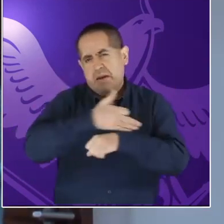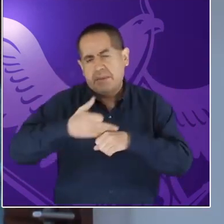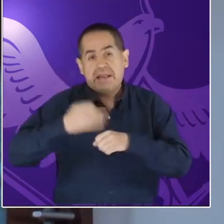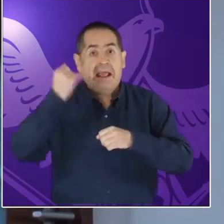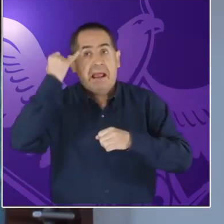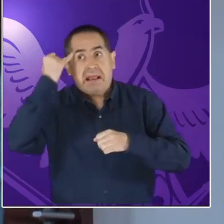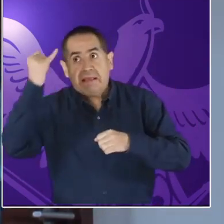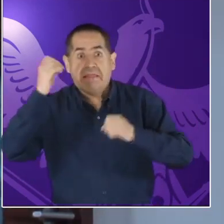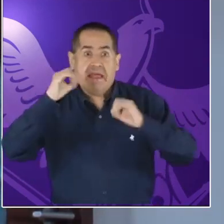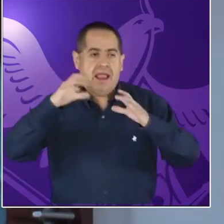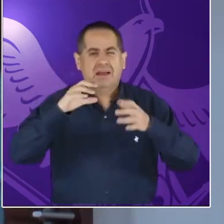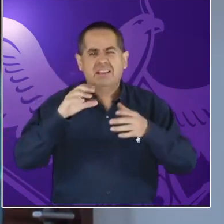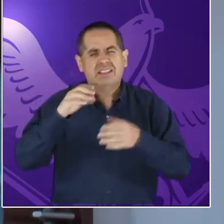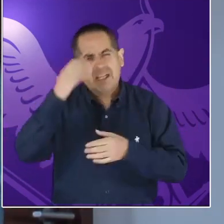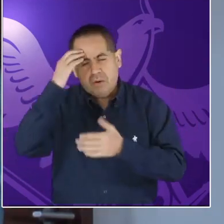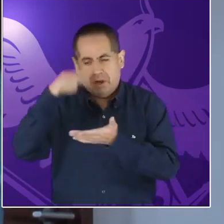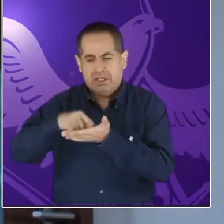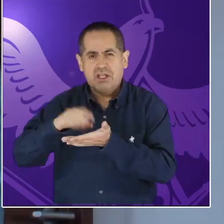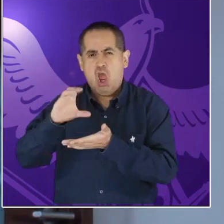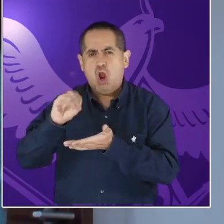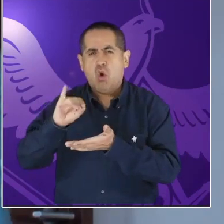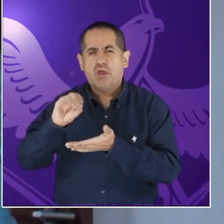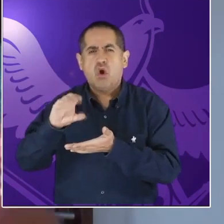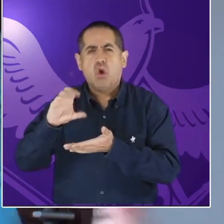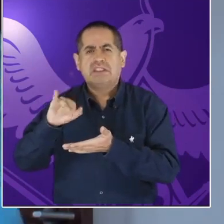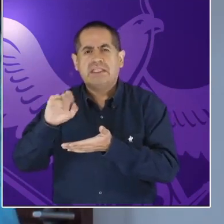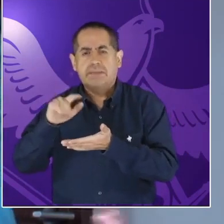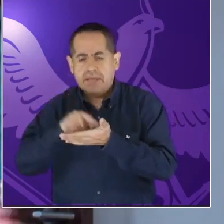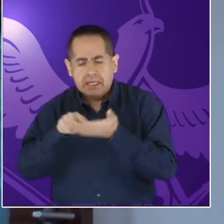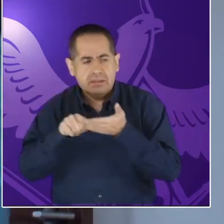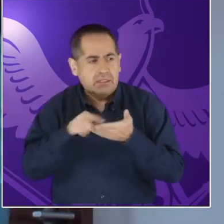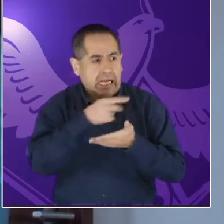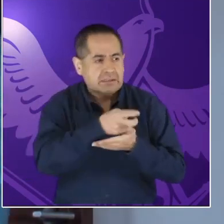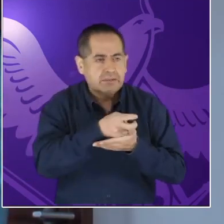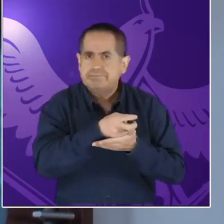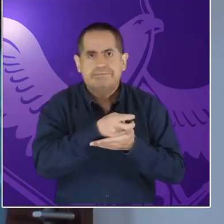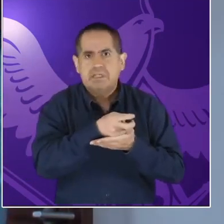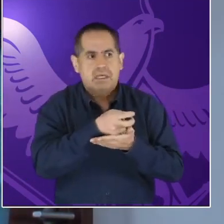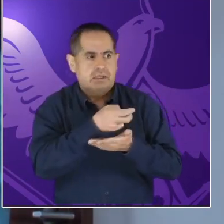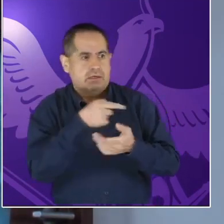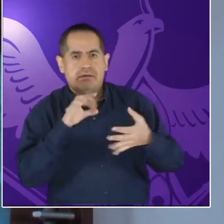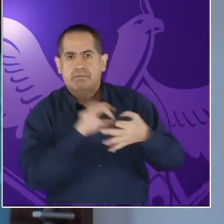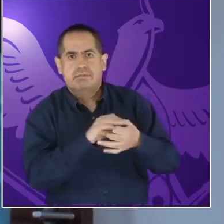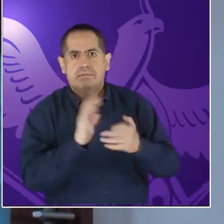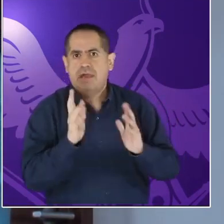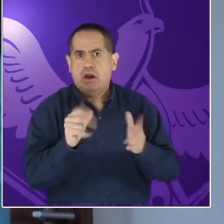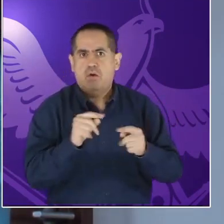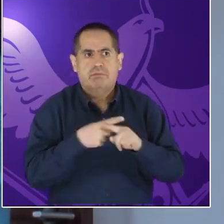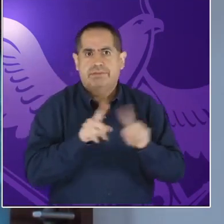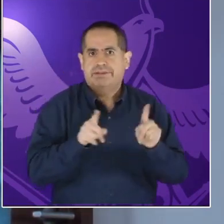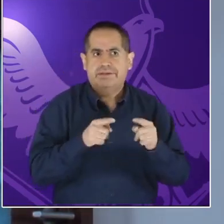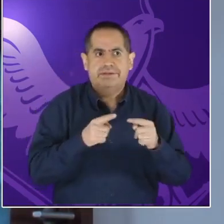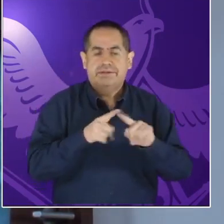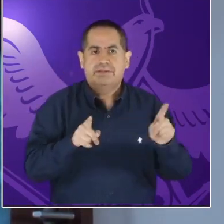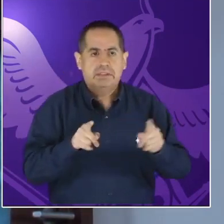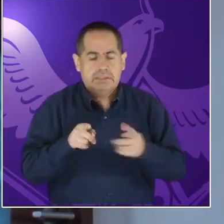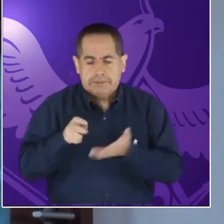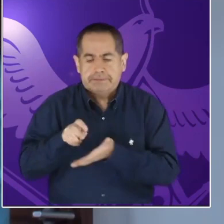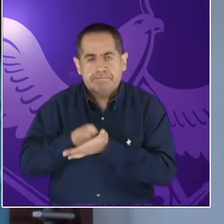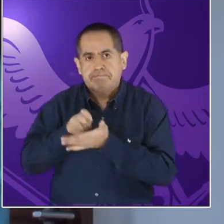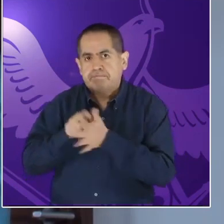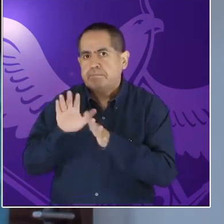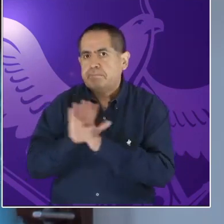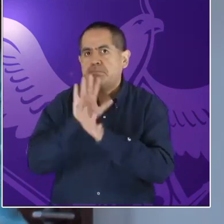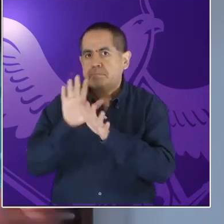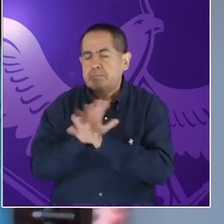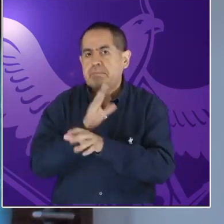que nuestros códigos civiles decimonónicos regularon, ha dado espacio para otros tipos de familia, ha ido cediendo